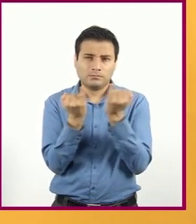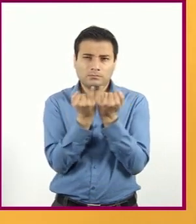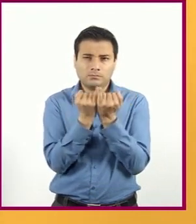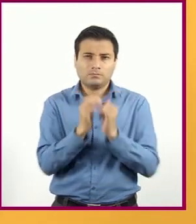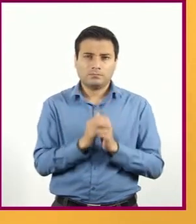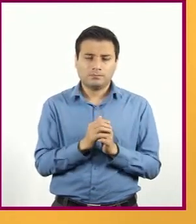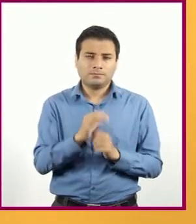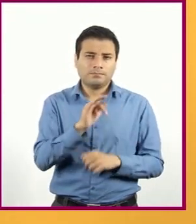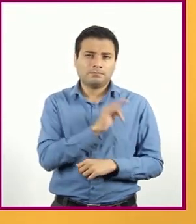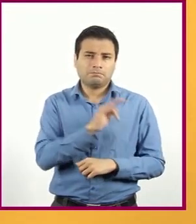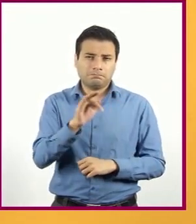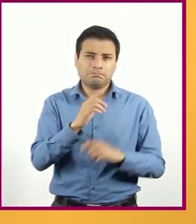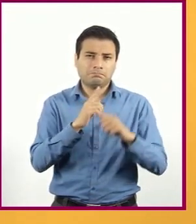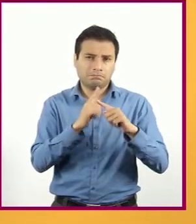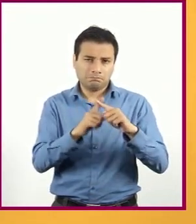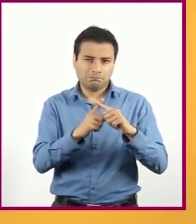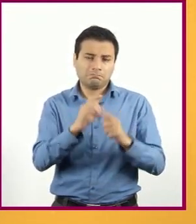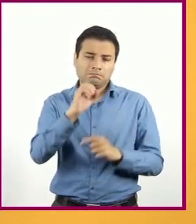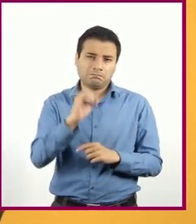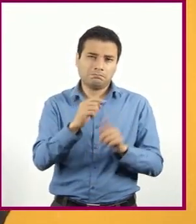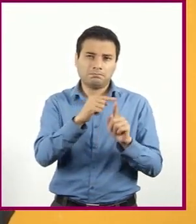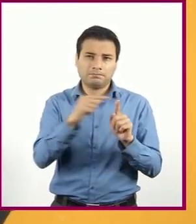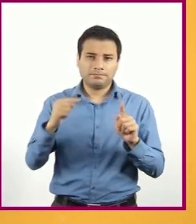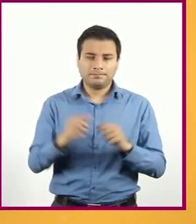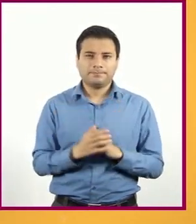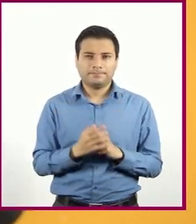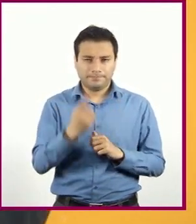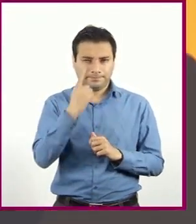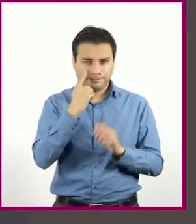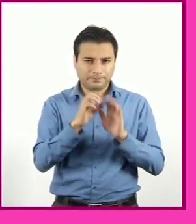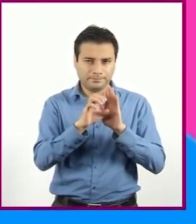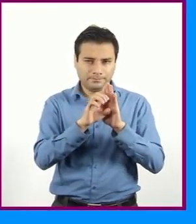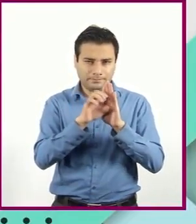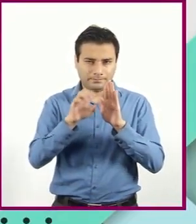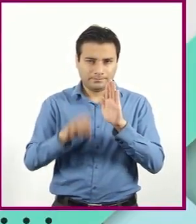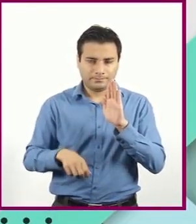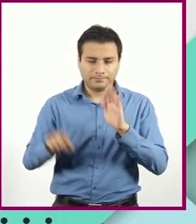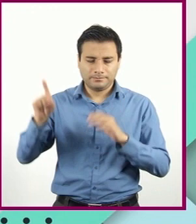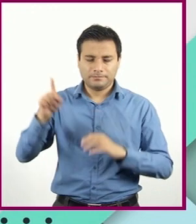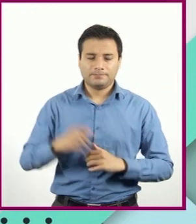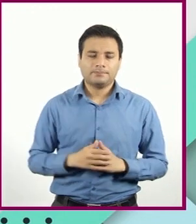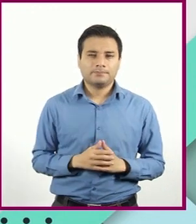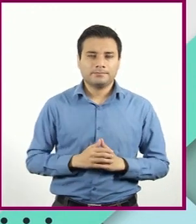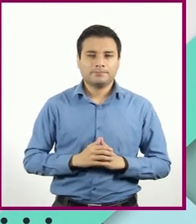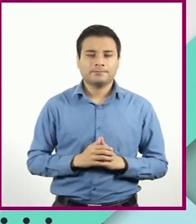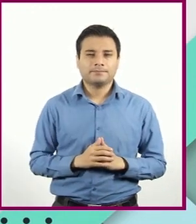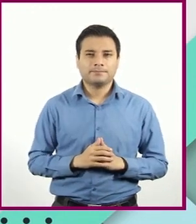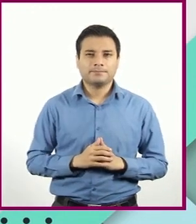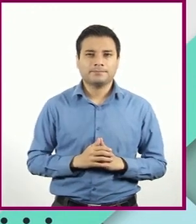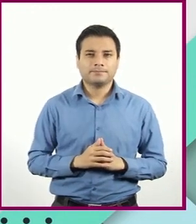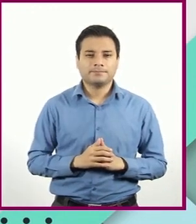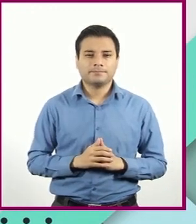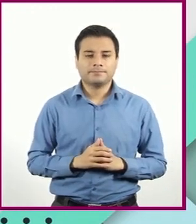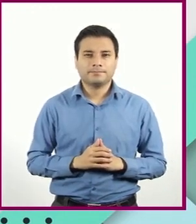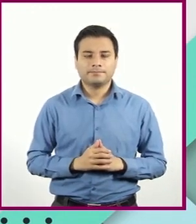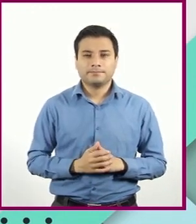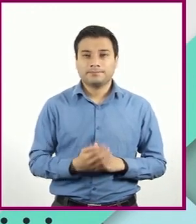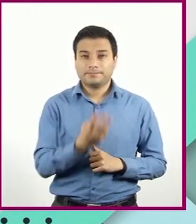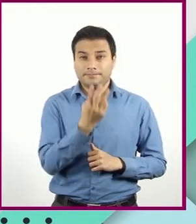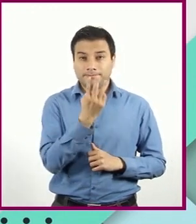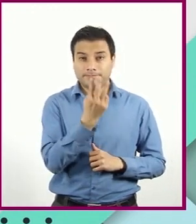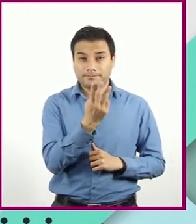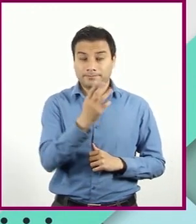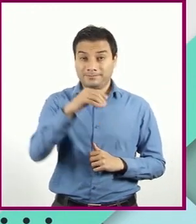factores que se multiplican y dividen. Veámoslo con el siguiente ejemplo. Tenemos ahora la ecuación